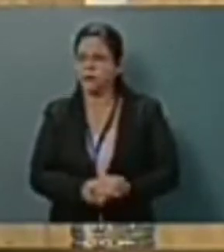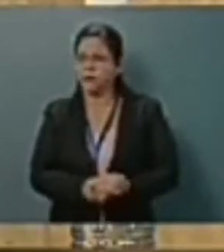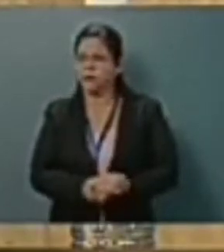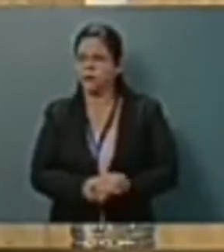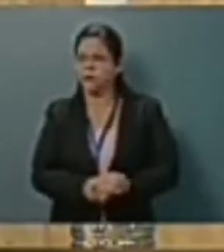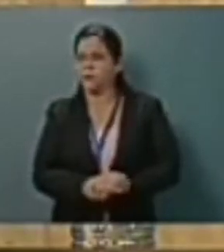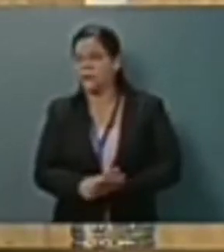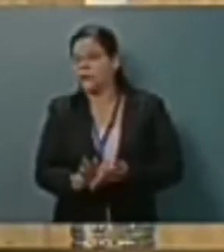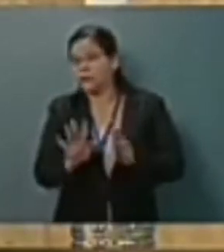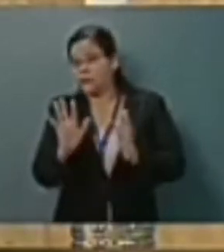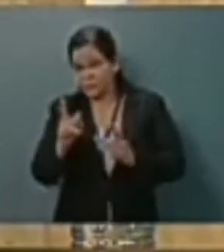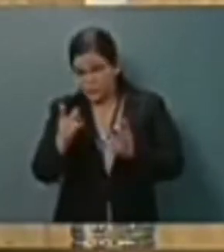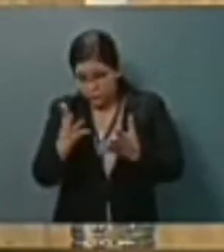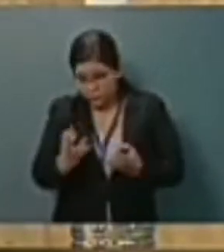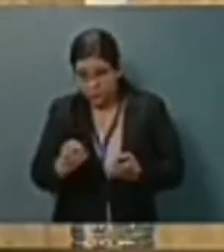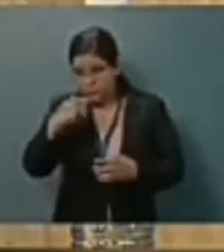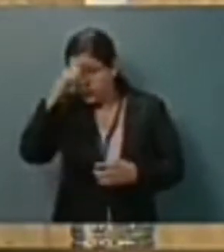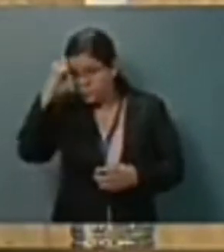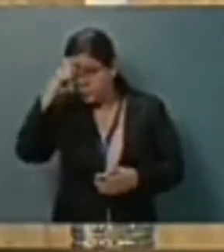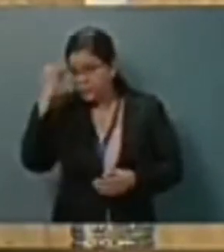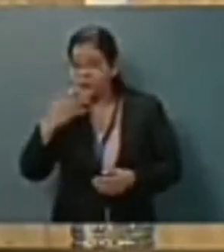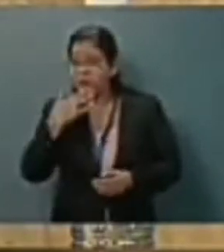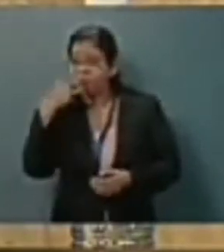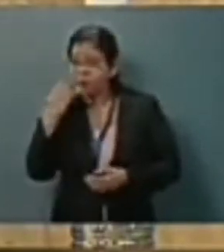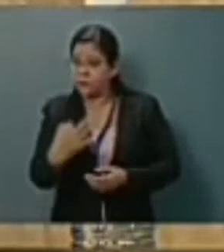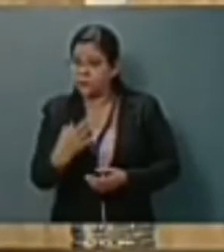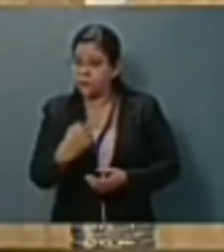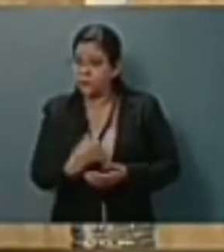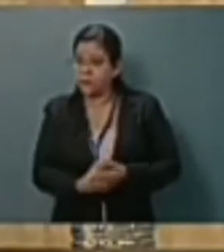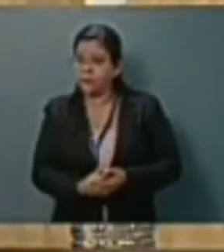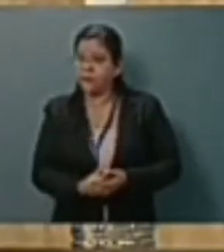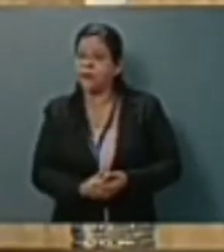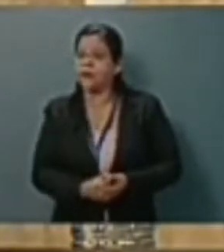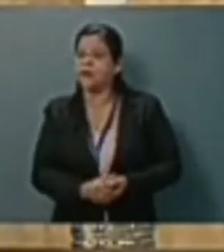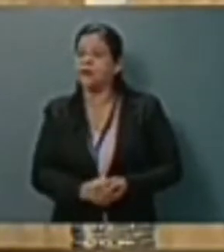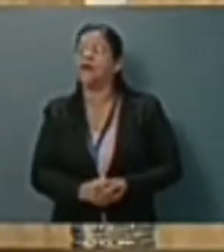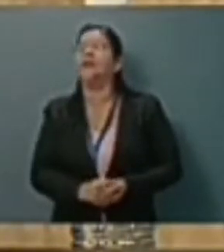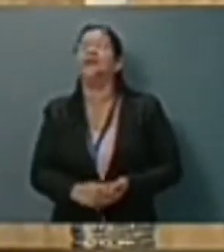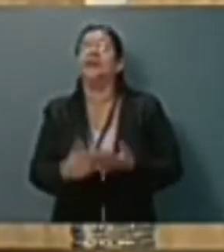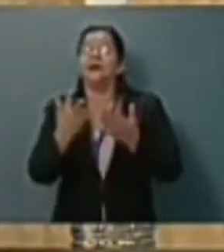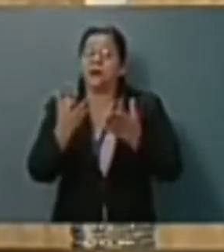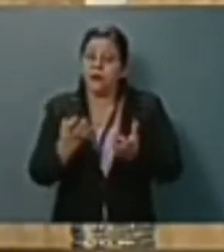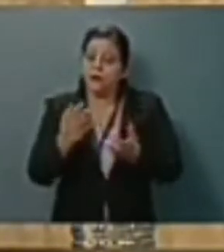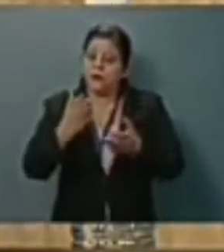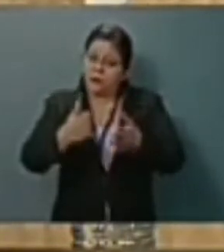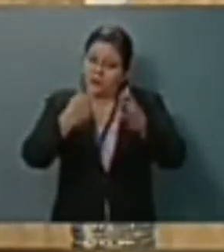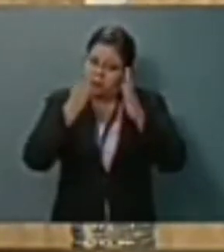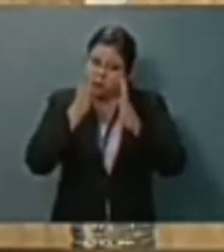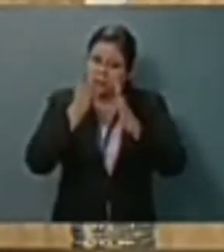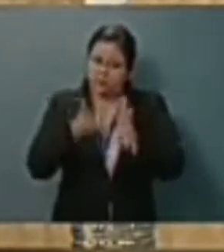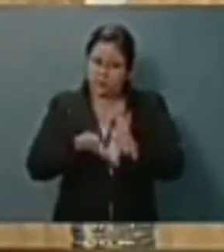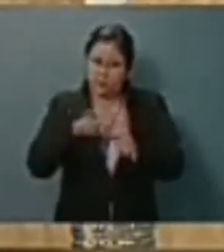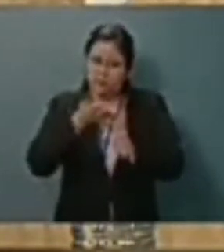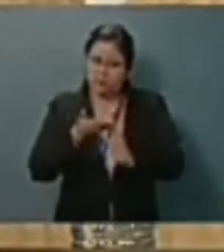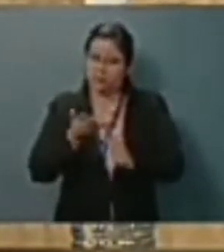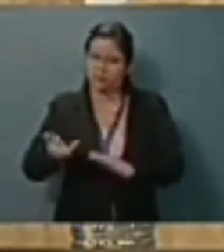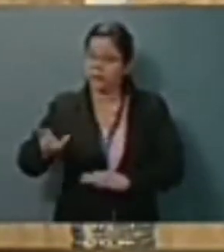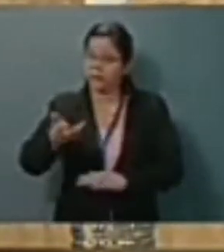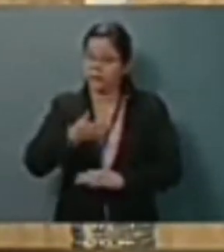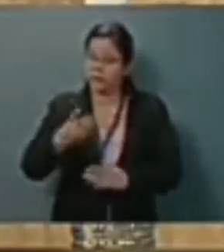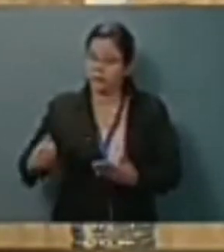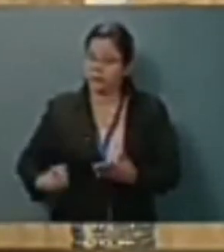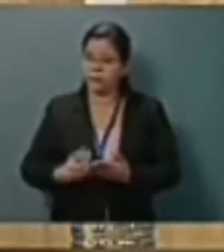Si la gana de trabajar y de apostarle y estar atenta al desarrollo de la